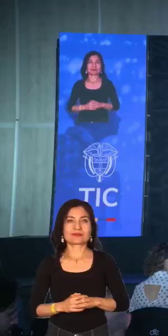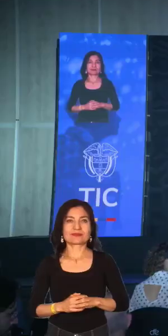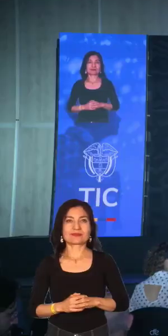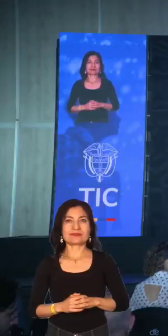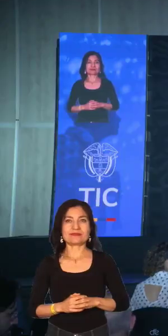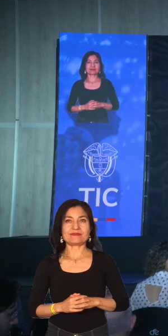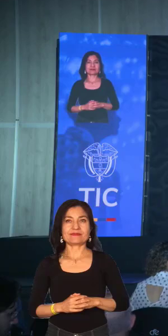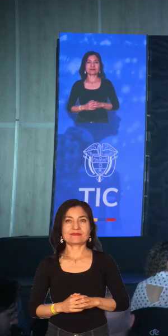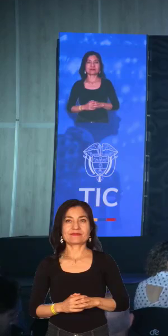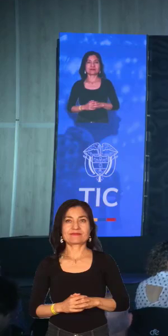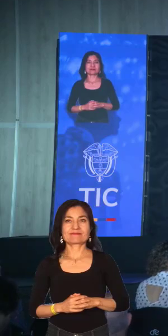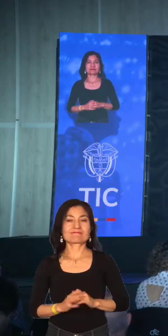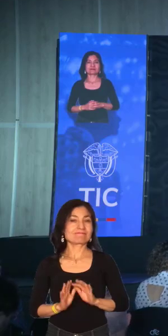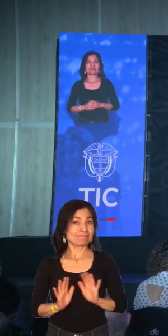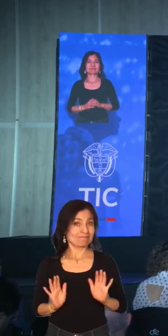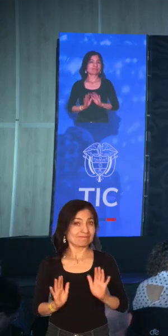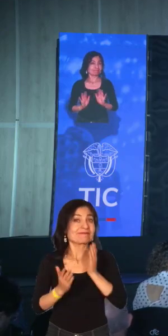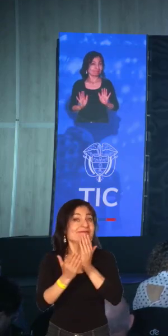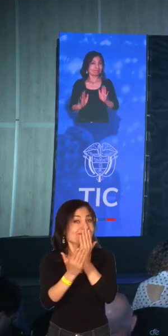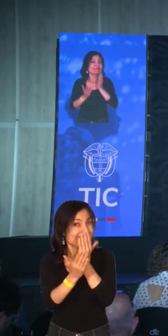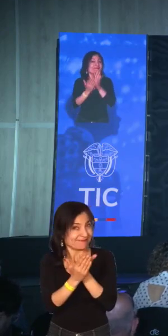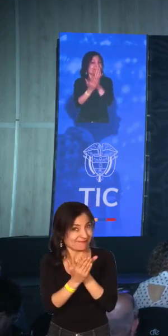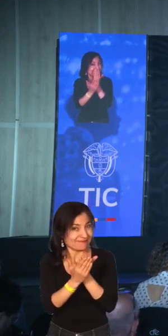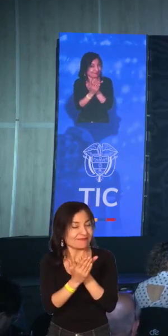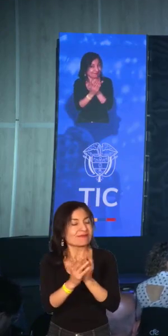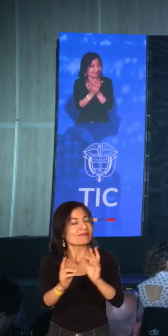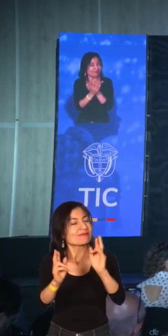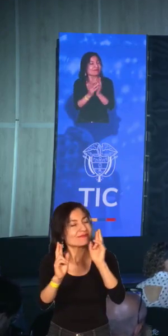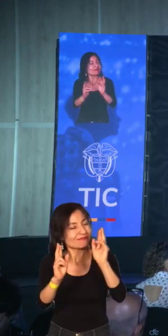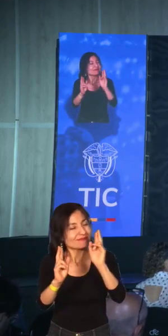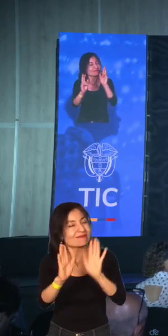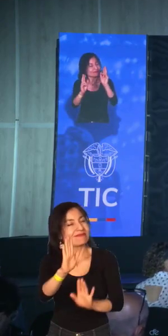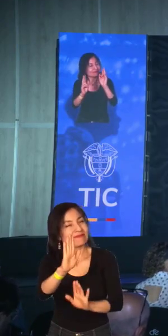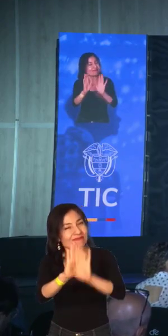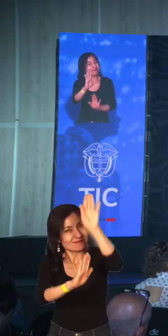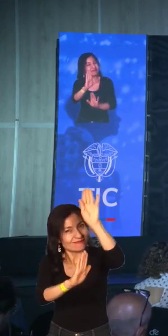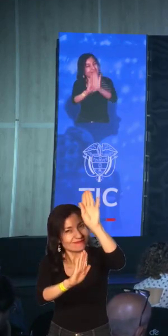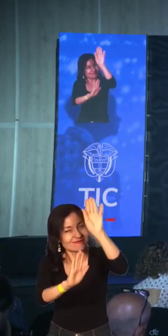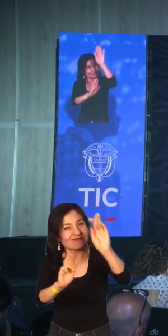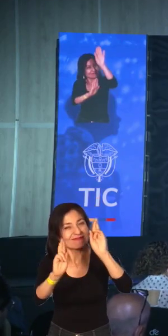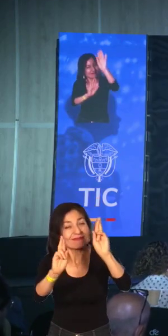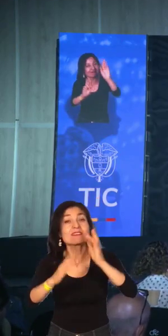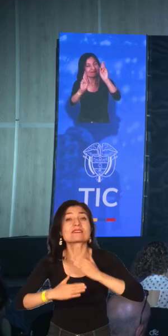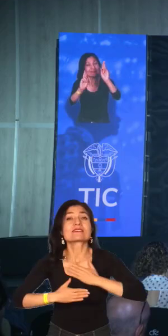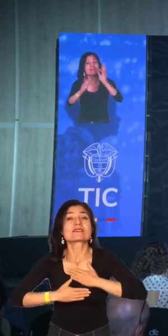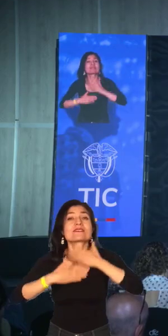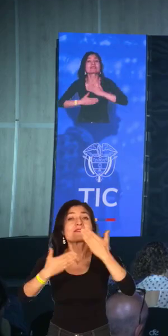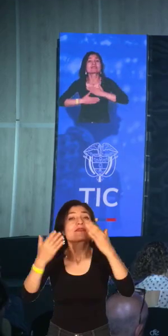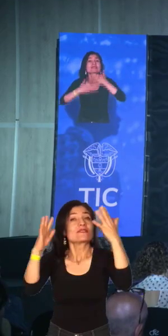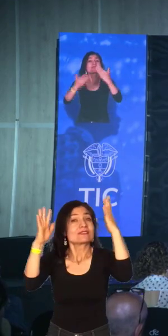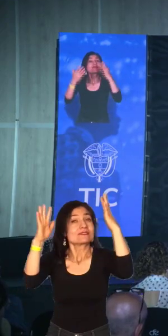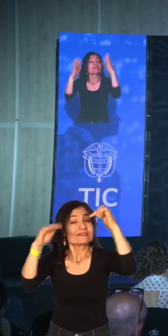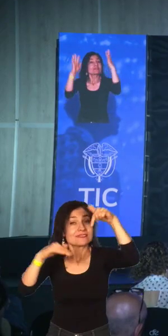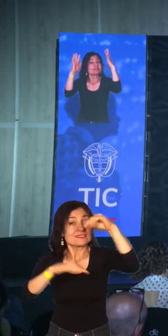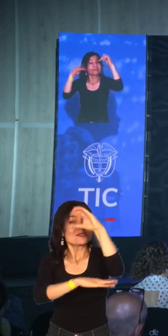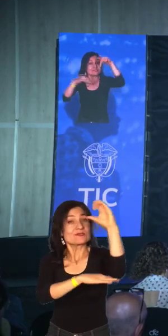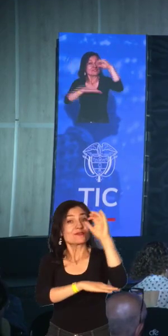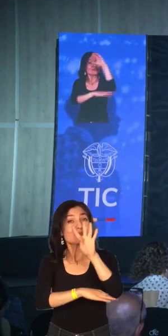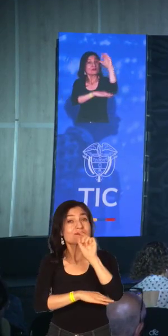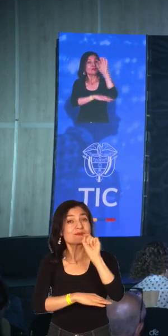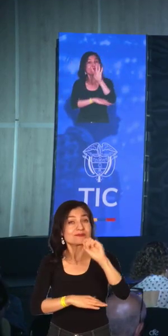Bueno, muchísimas gracias. Pues les deseo el mejor de los éxitos y felicitarles tanto por